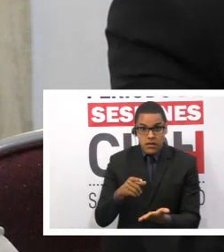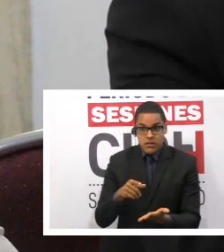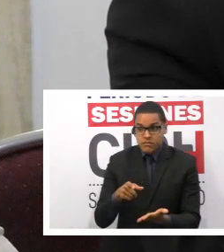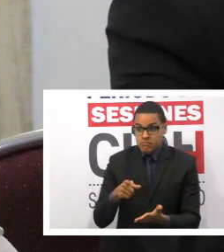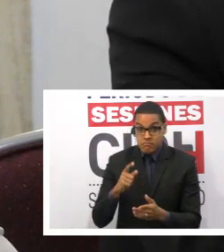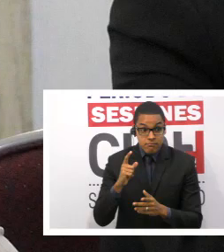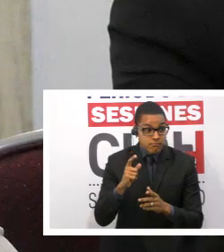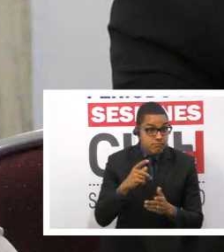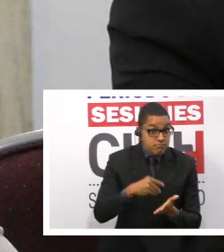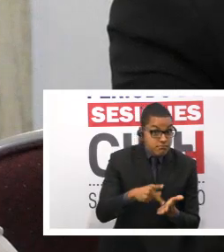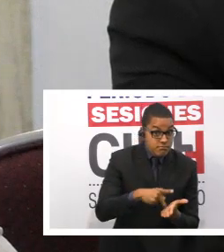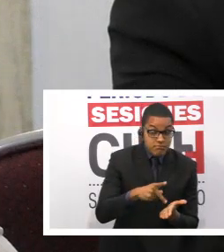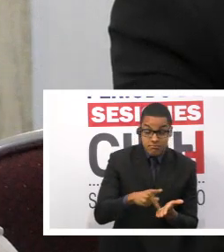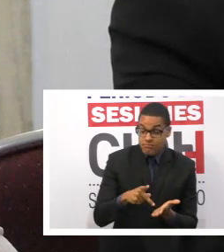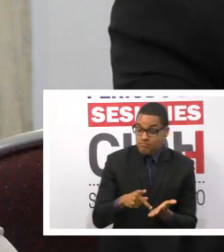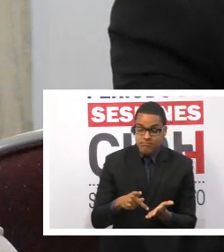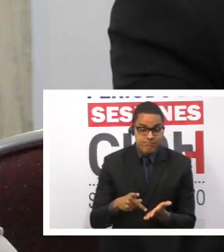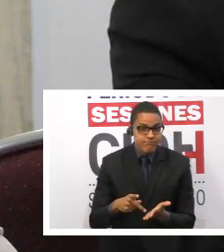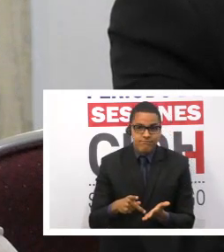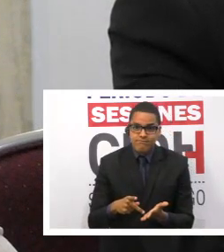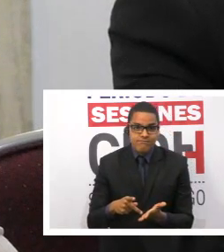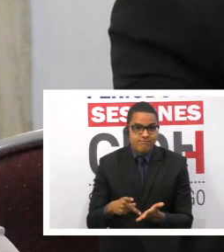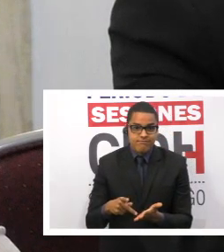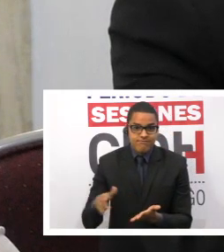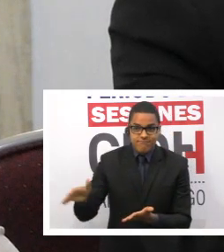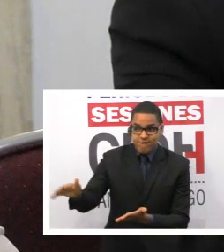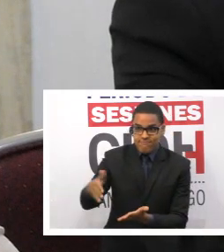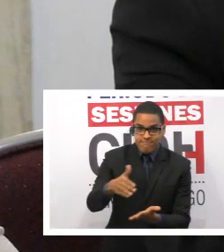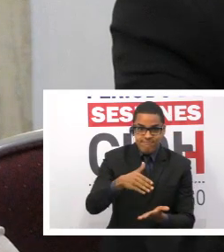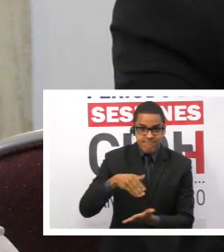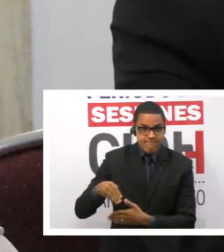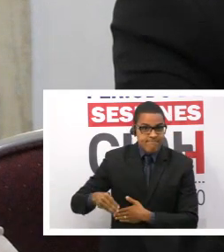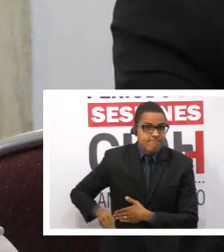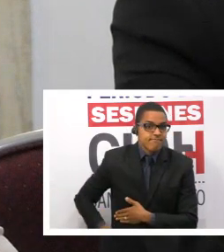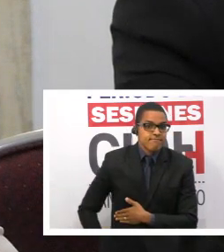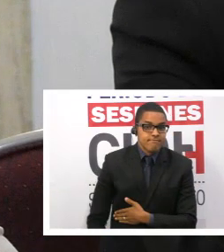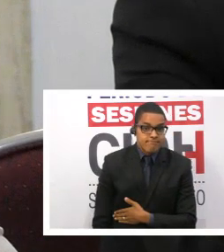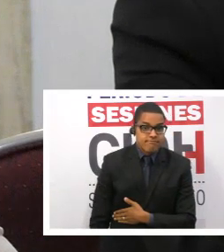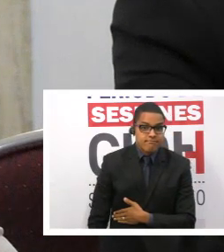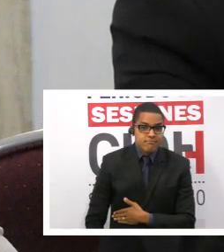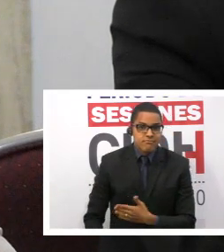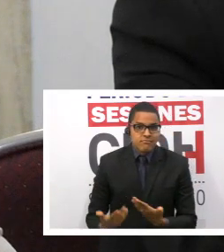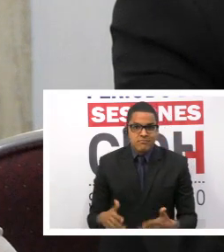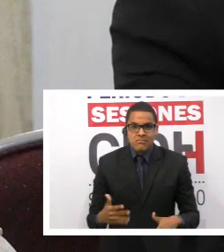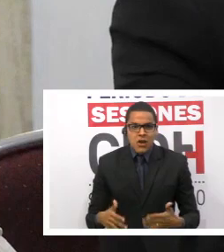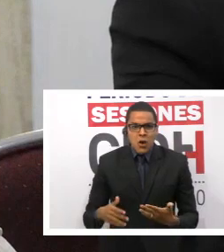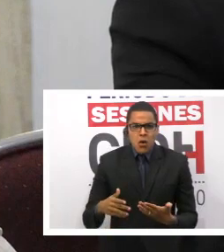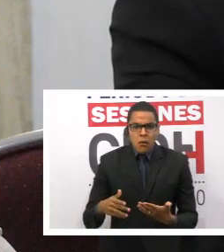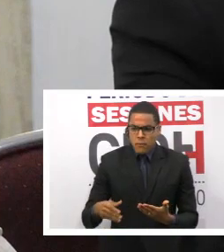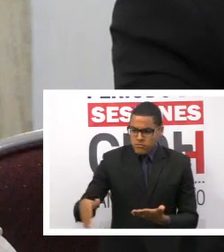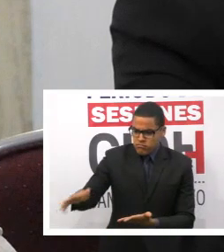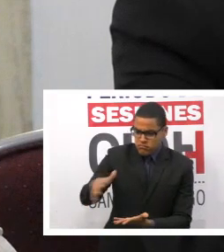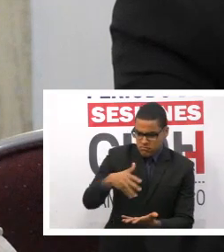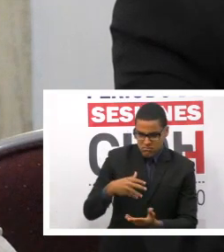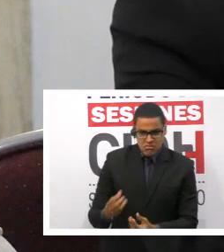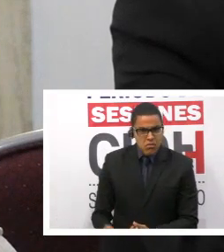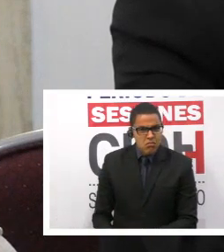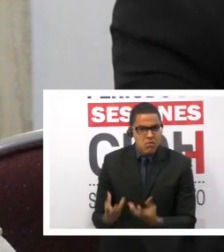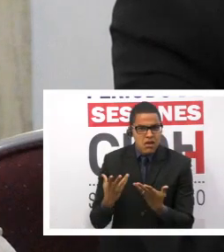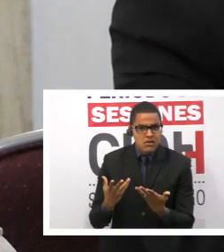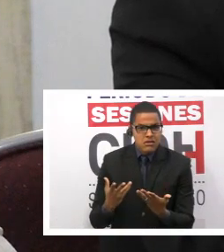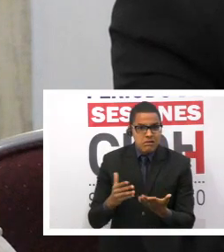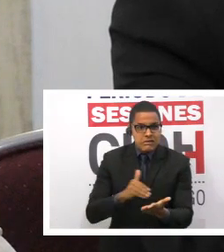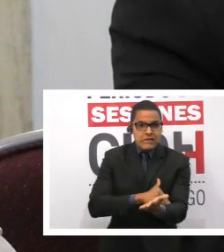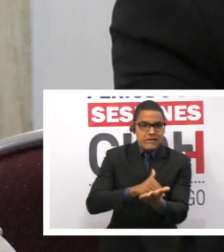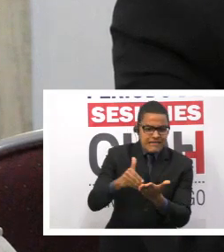cuatro veces de este fiscal 2016 una reforma fiscal progresiva que vamos a tributar los dividendos